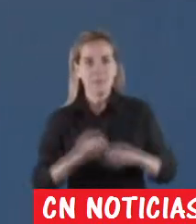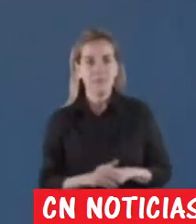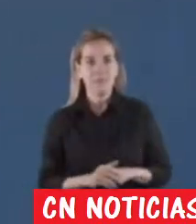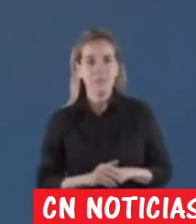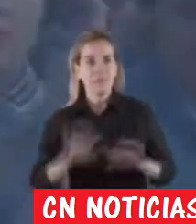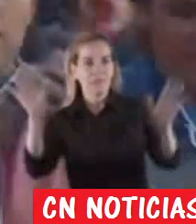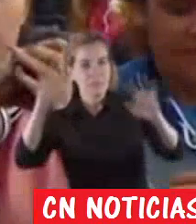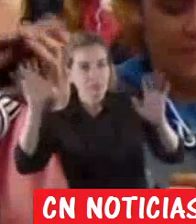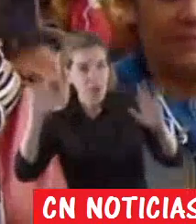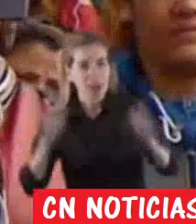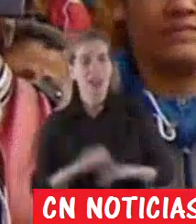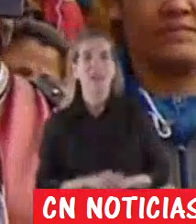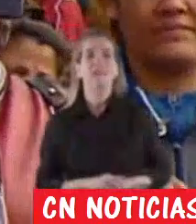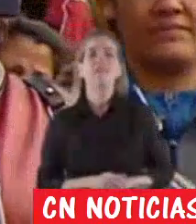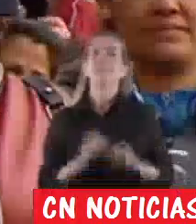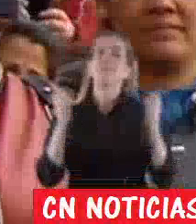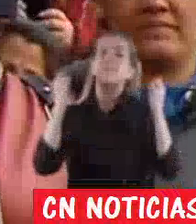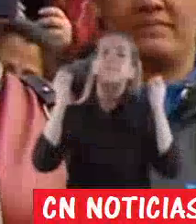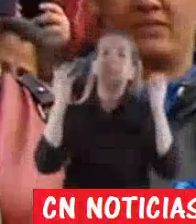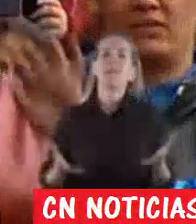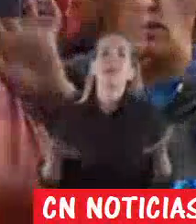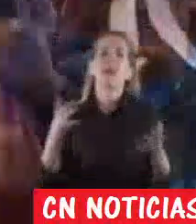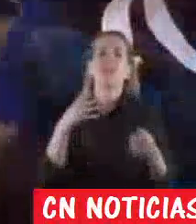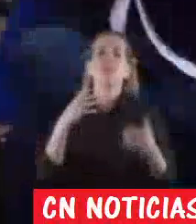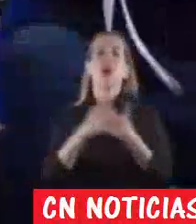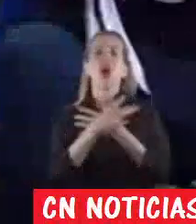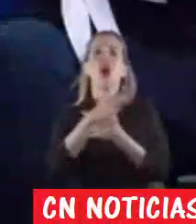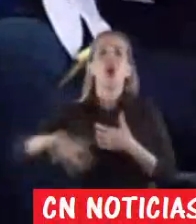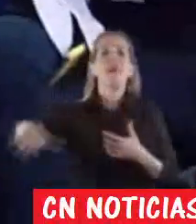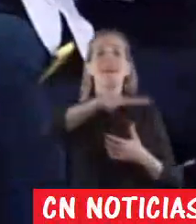Hola. Hola, Lomas de Zamora.